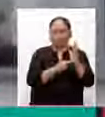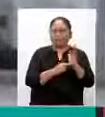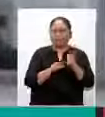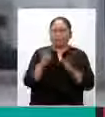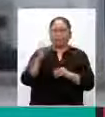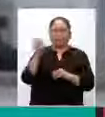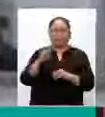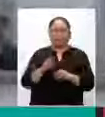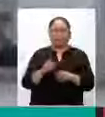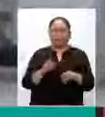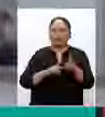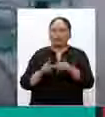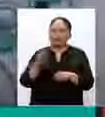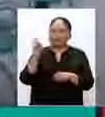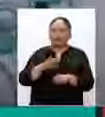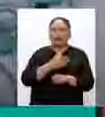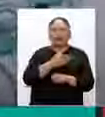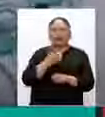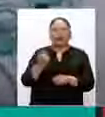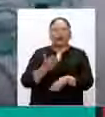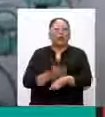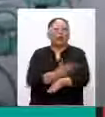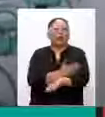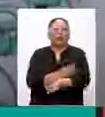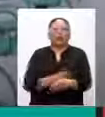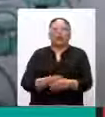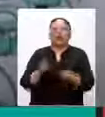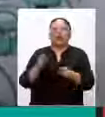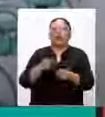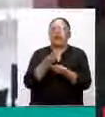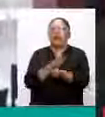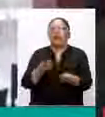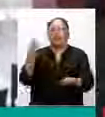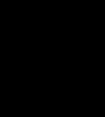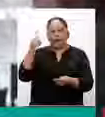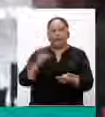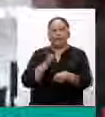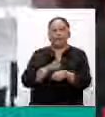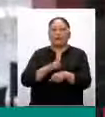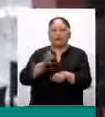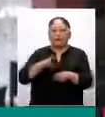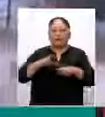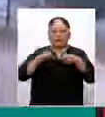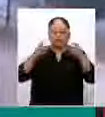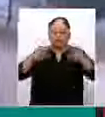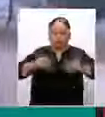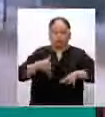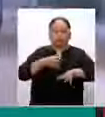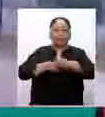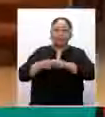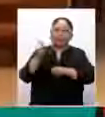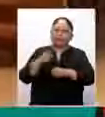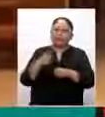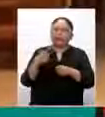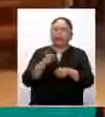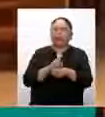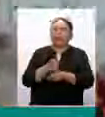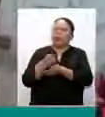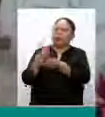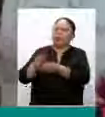tiene que ser mejorada. ¿Necesitamos equipos de bioseguridad para el personal de salud? Por supuesto que sí. Necesitamos insumos,